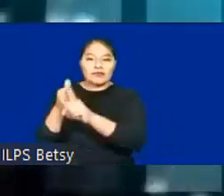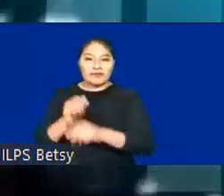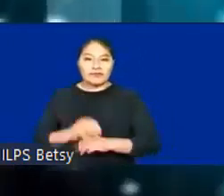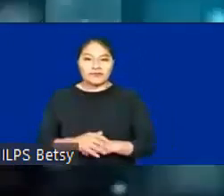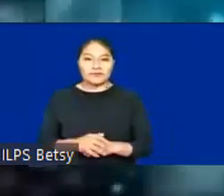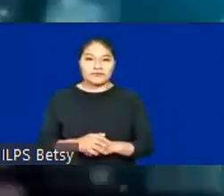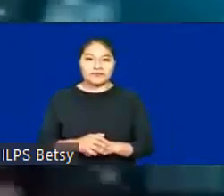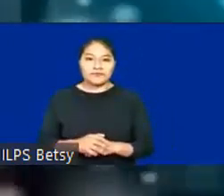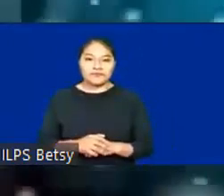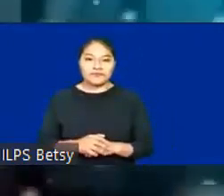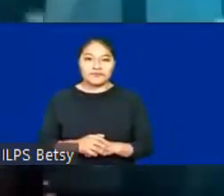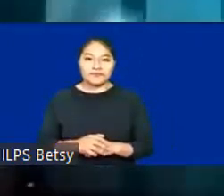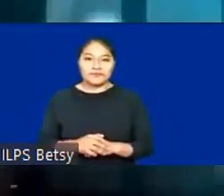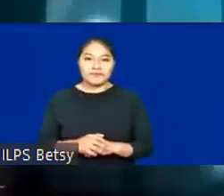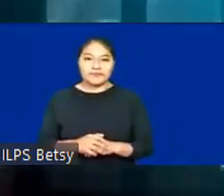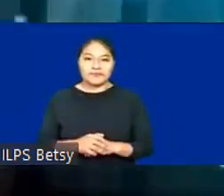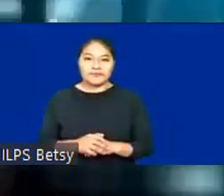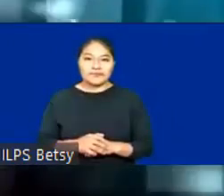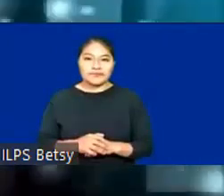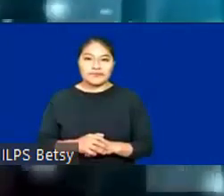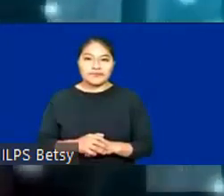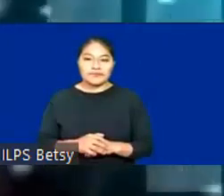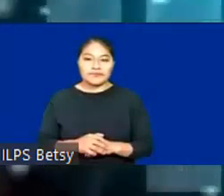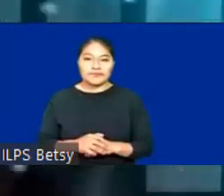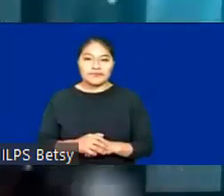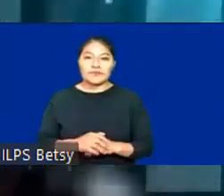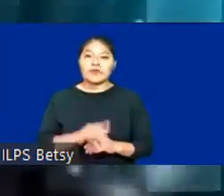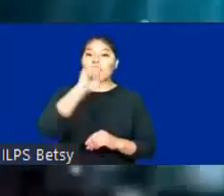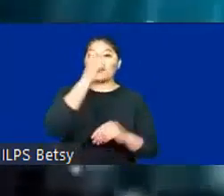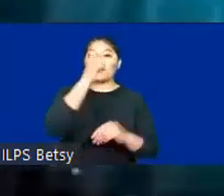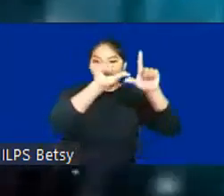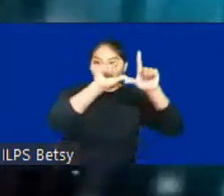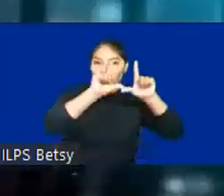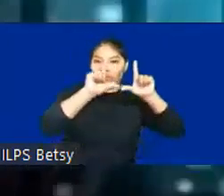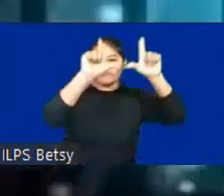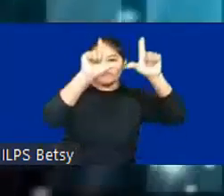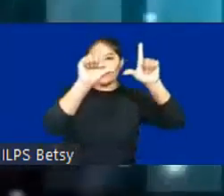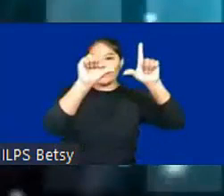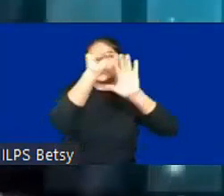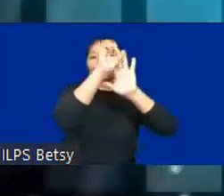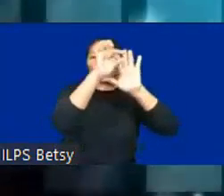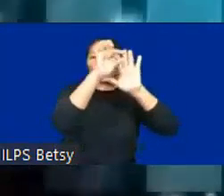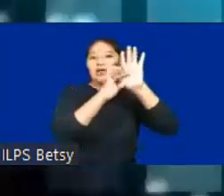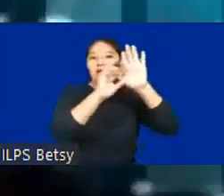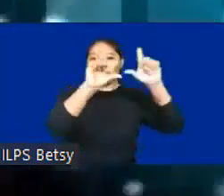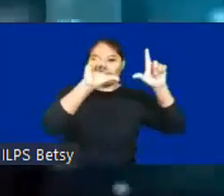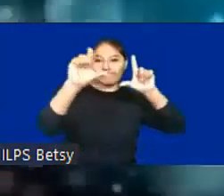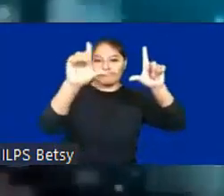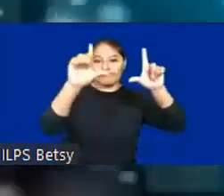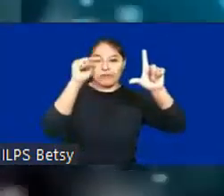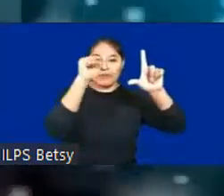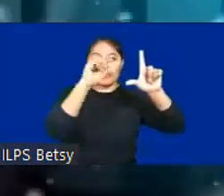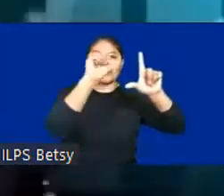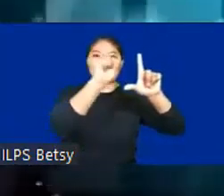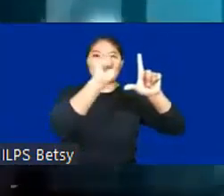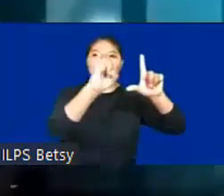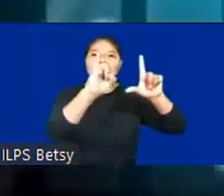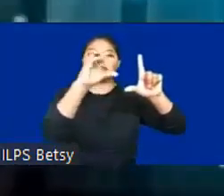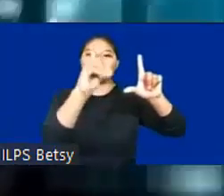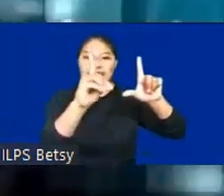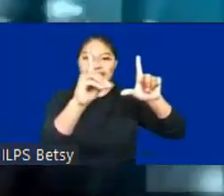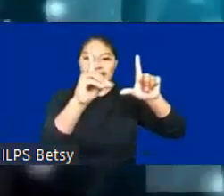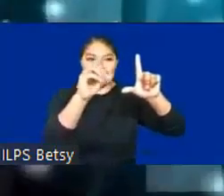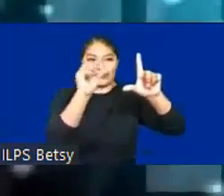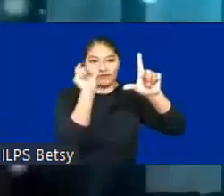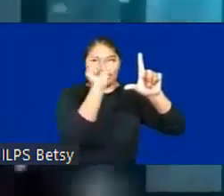SIPSUNAT, que es una plataforma que nos permite de manera con firma digital ingresar títulos